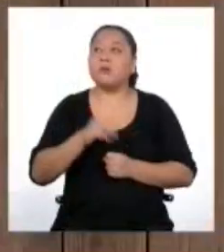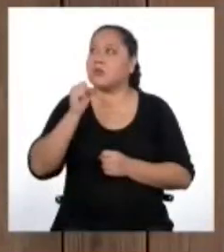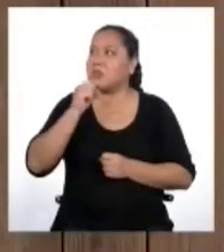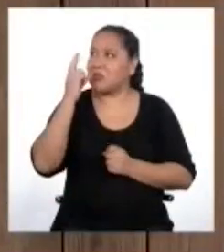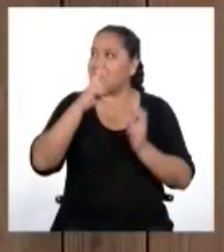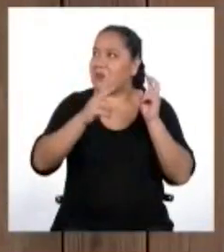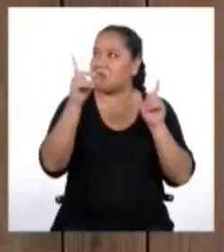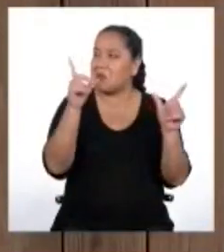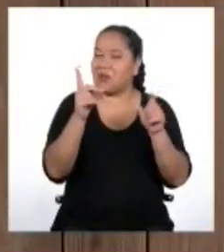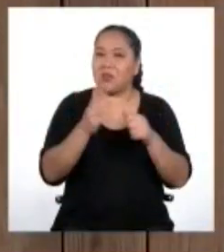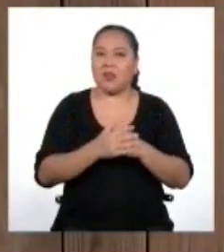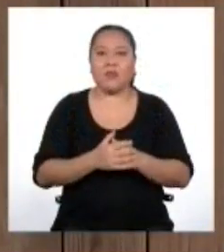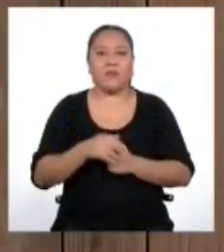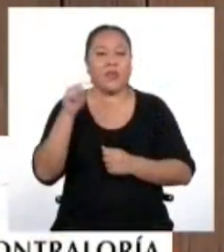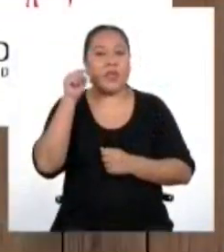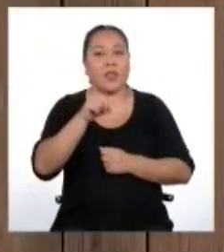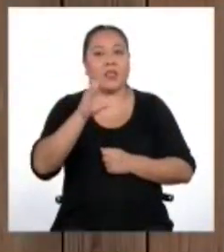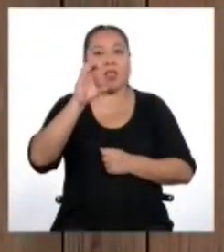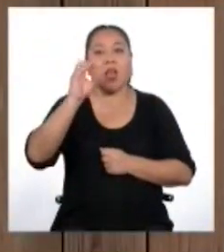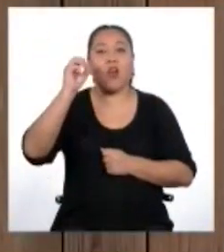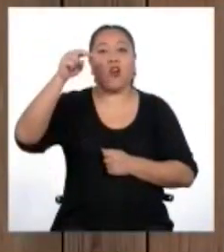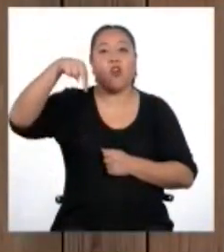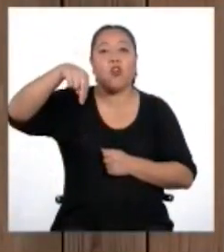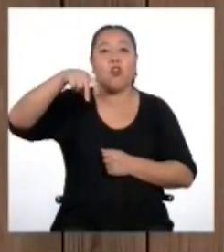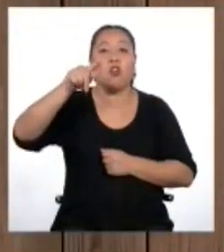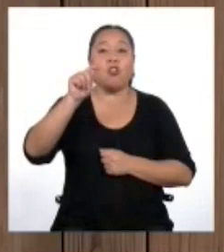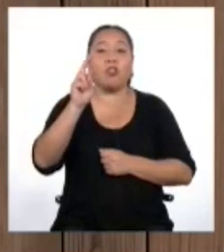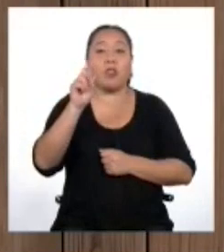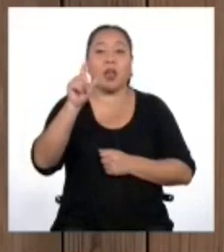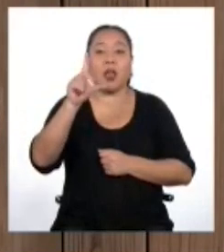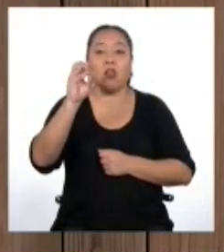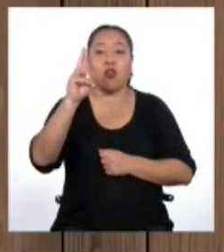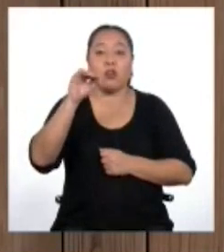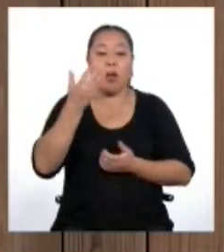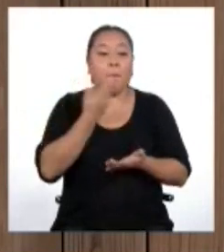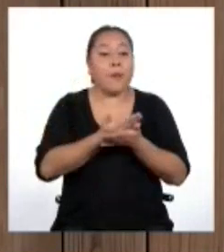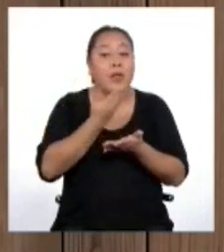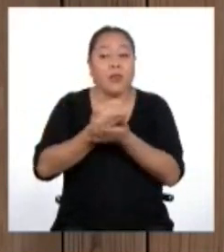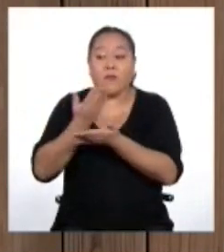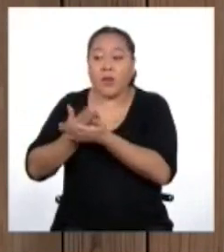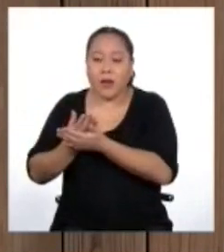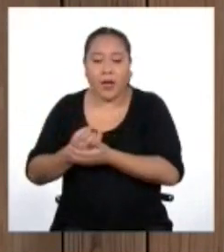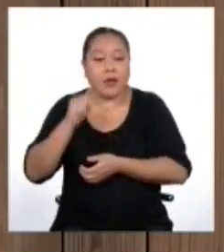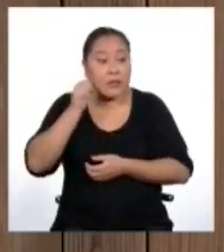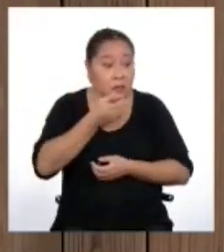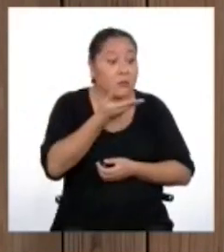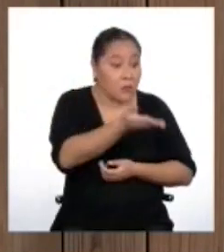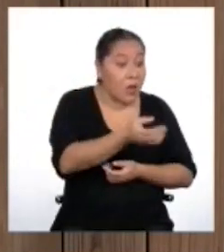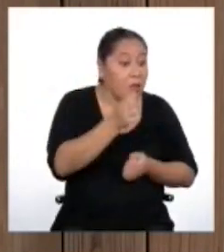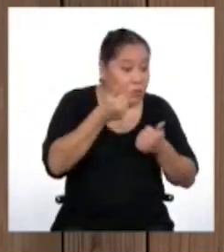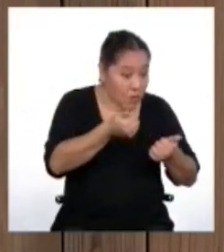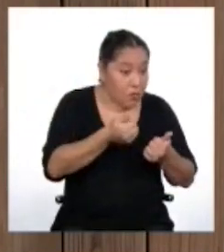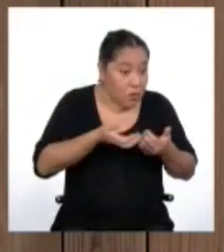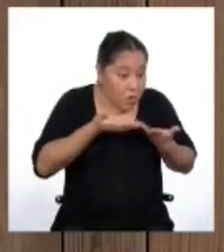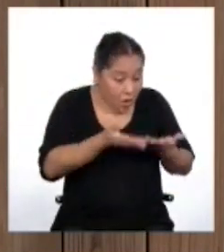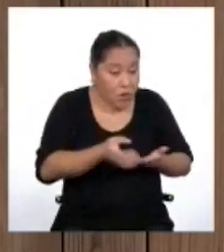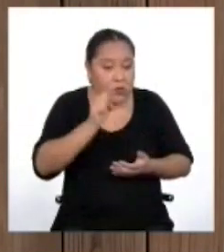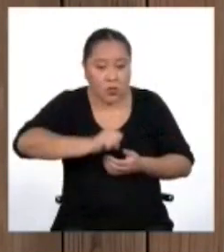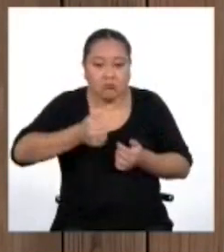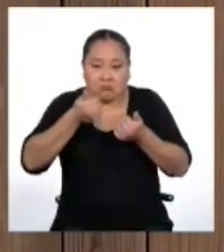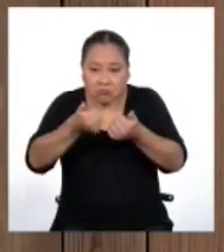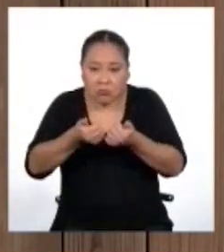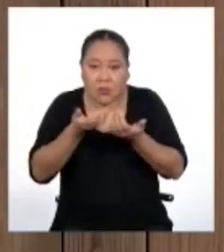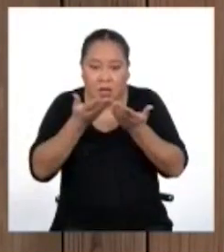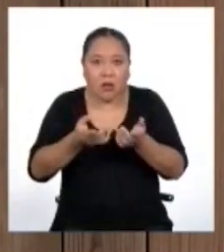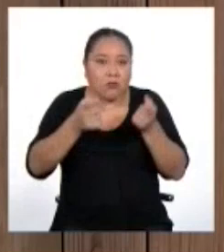tele. En este caso, la Contraloría se encarga de verificar que los bonos se hayan otorgado correctamente.